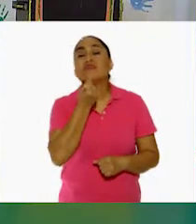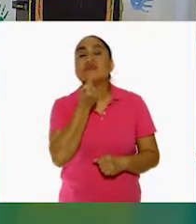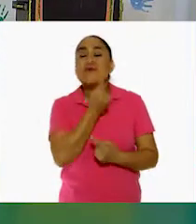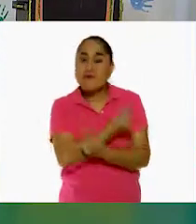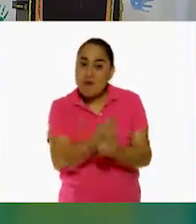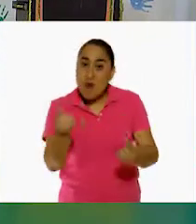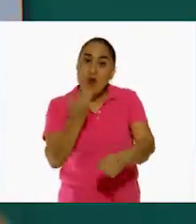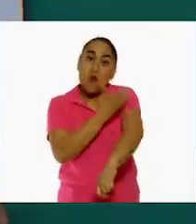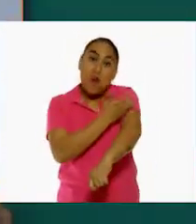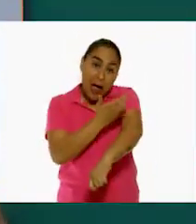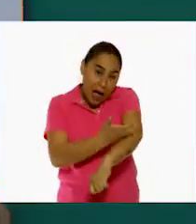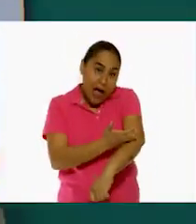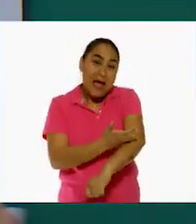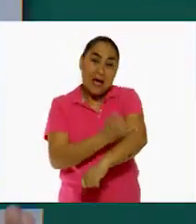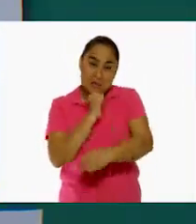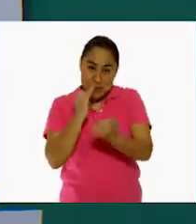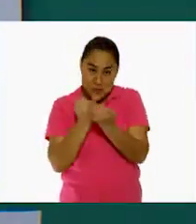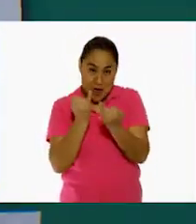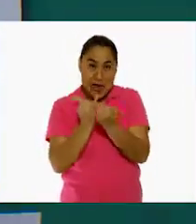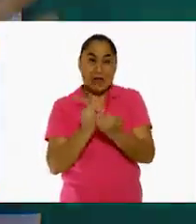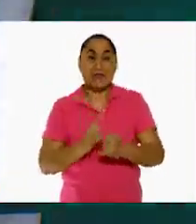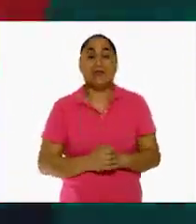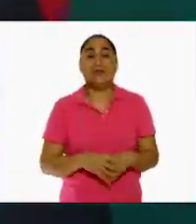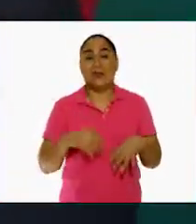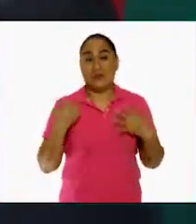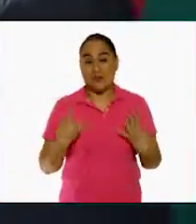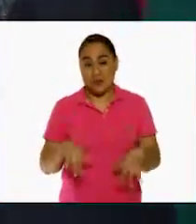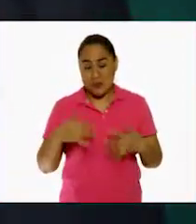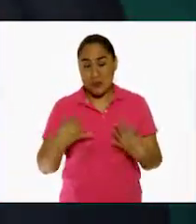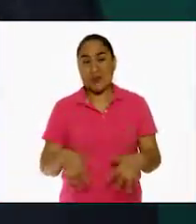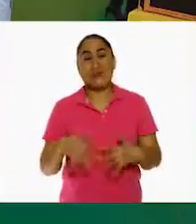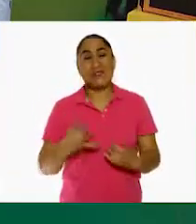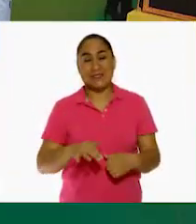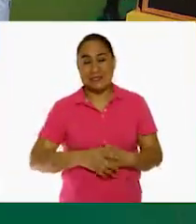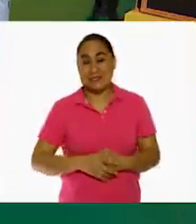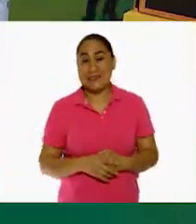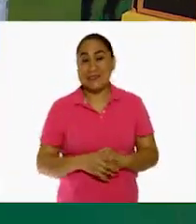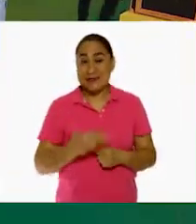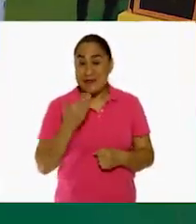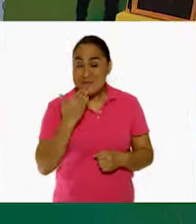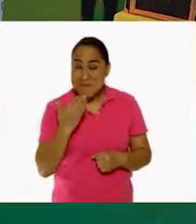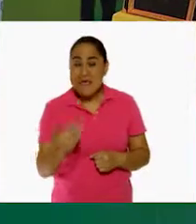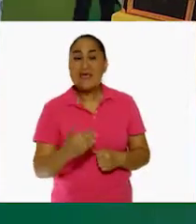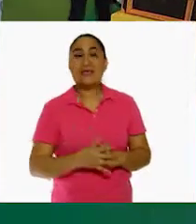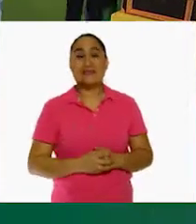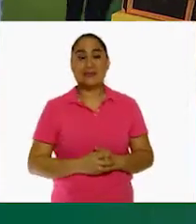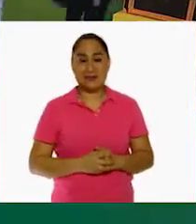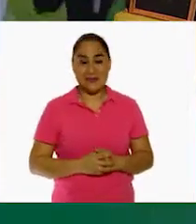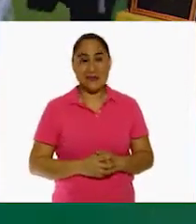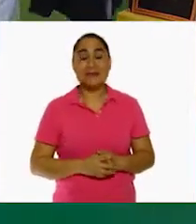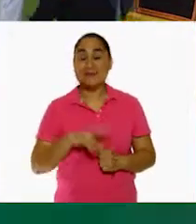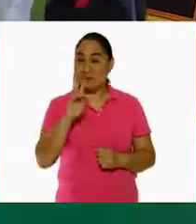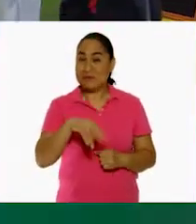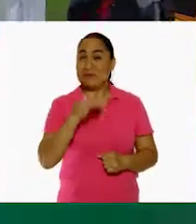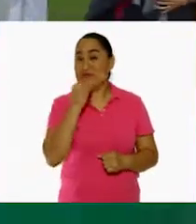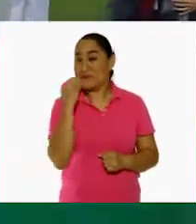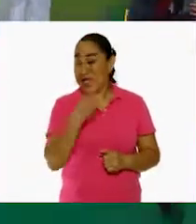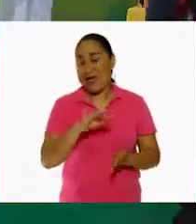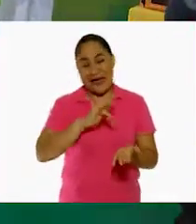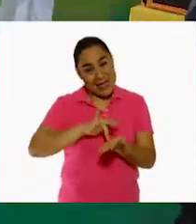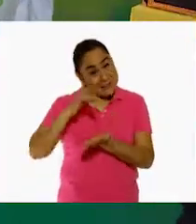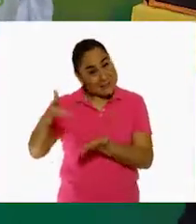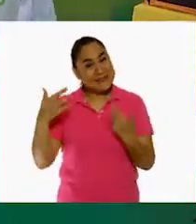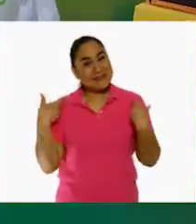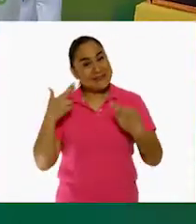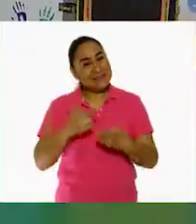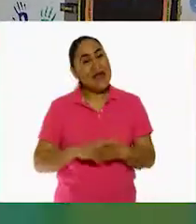compañeros y compañeras. Compañeras y compañeros tuyos, Gloria. Mira. ¡Qué padre! Gracias, gracias, maestra.